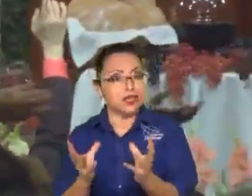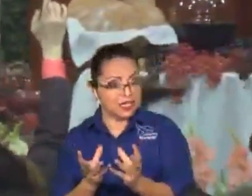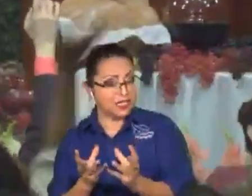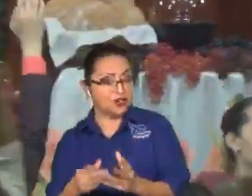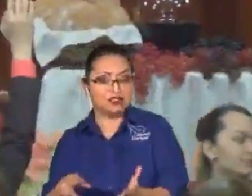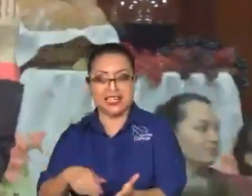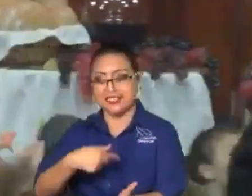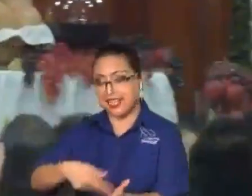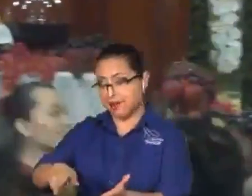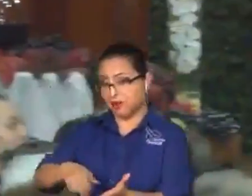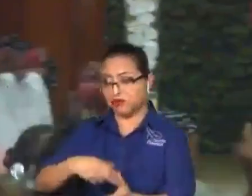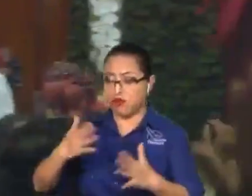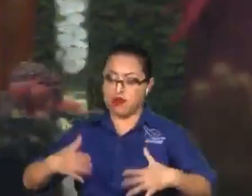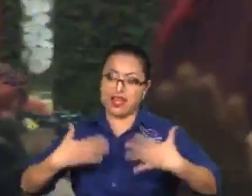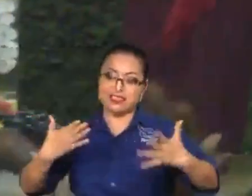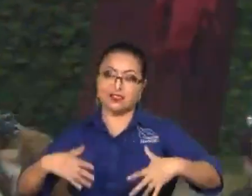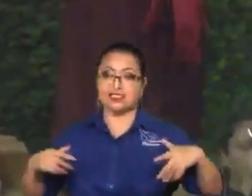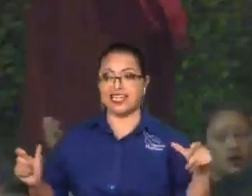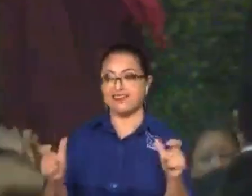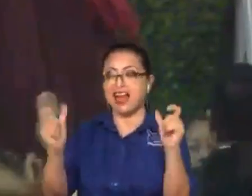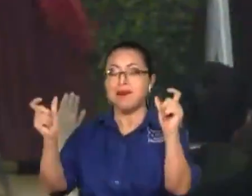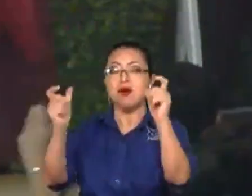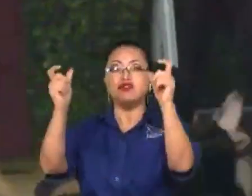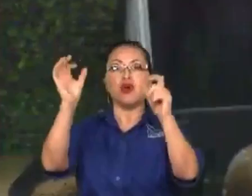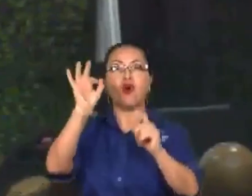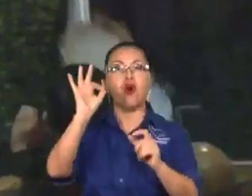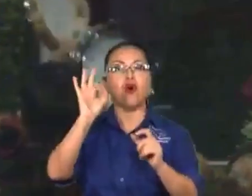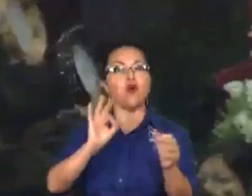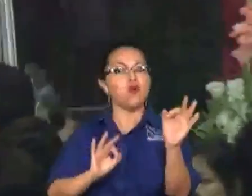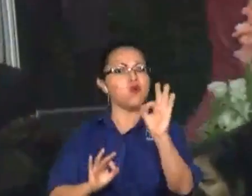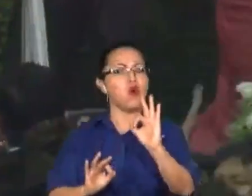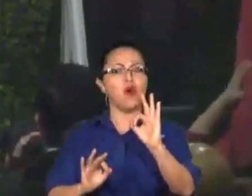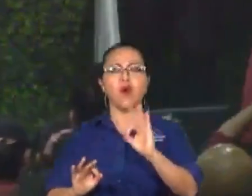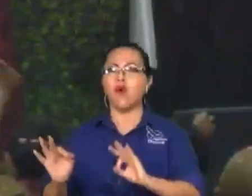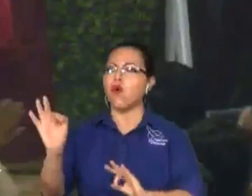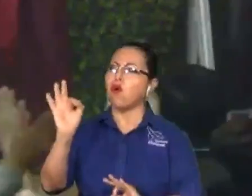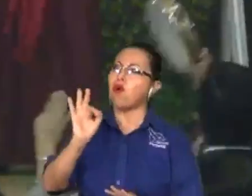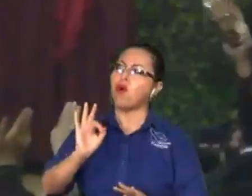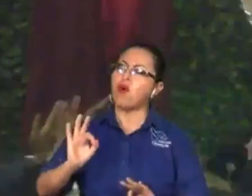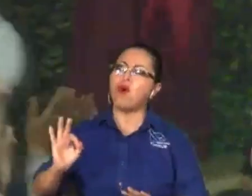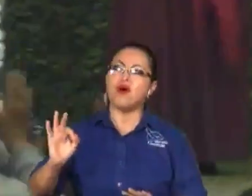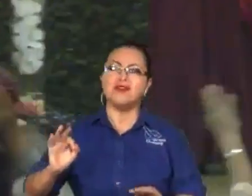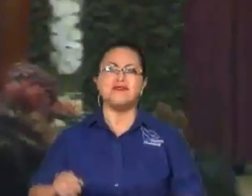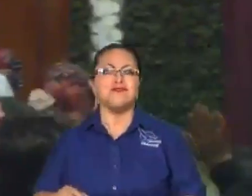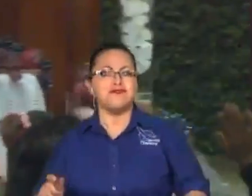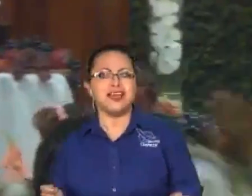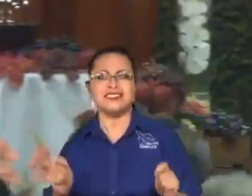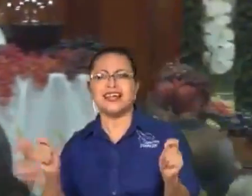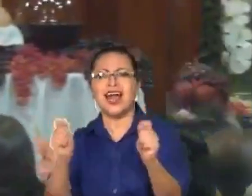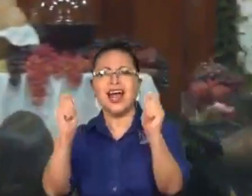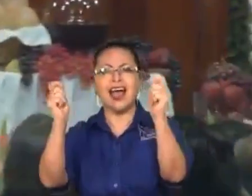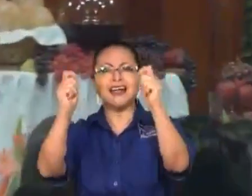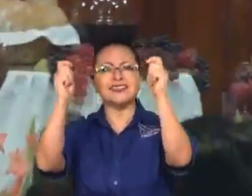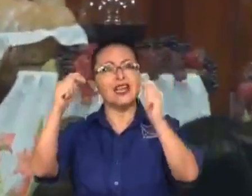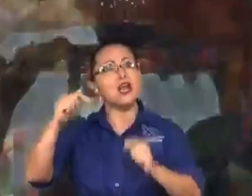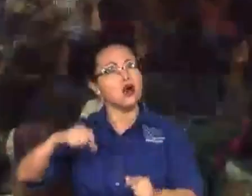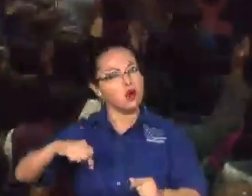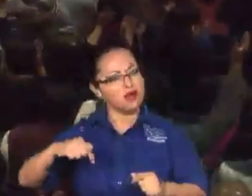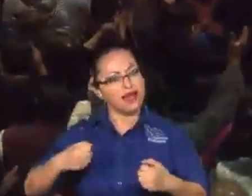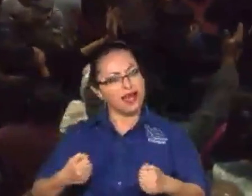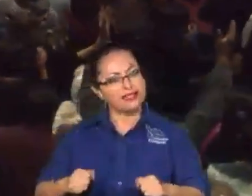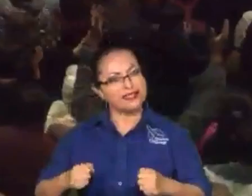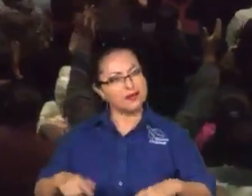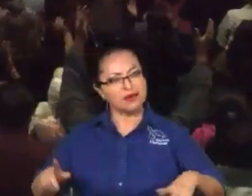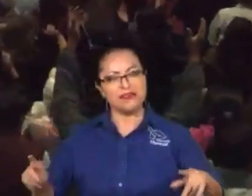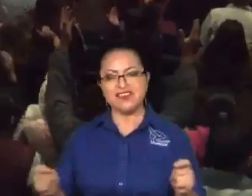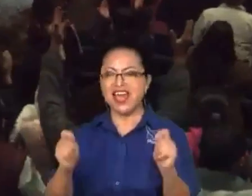Unidos hoy danzamos, con gozo celebramos. Oh, oh, oh, oh, oh, oh, oh. Fiesta,